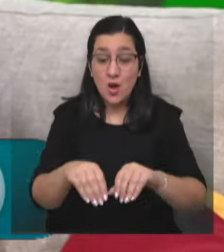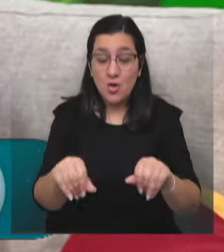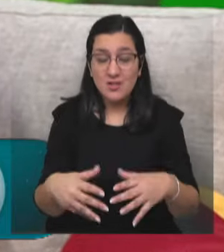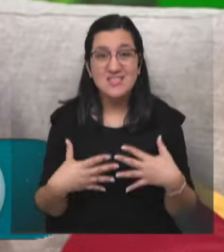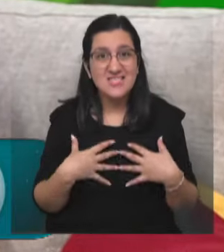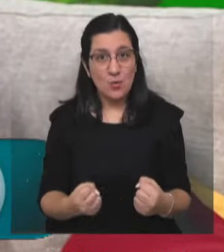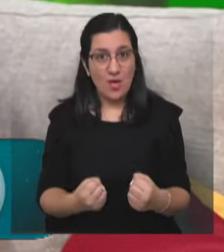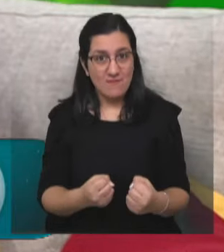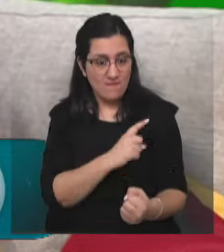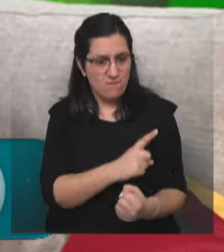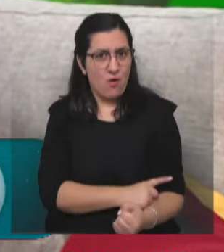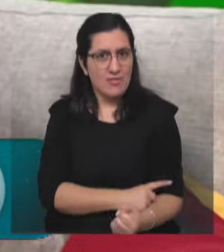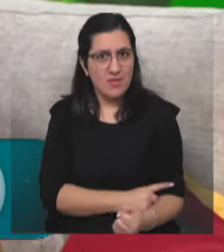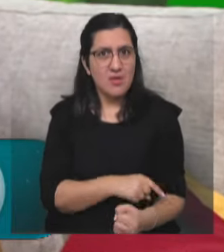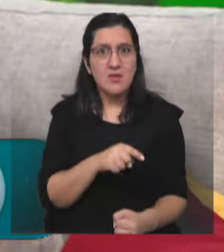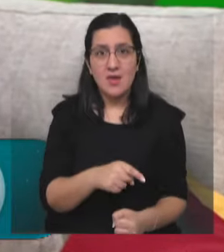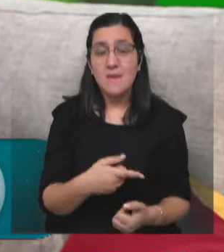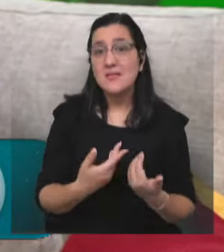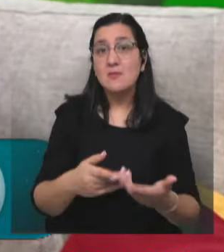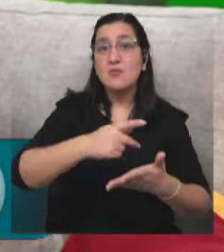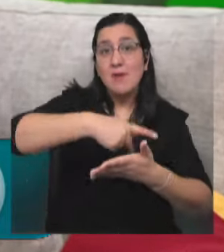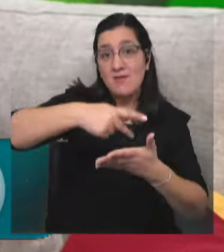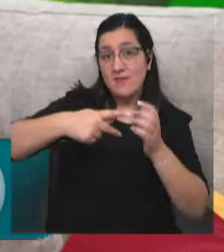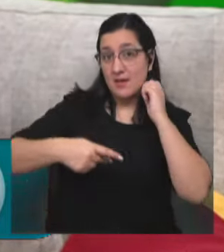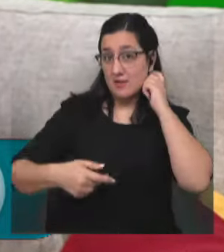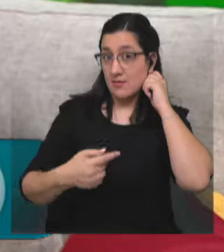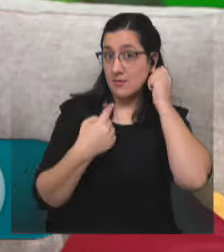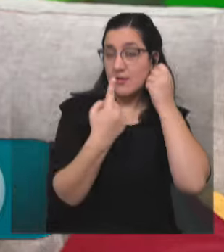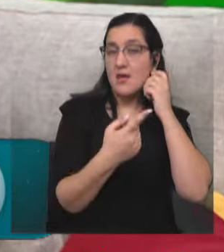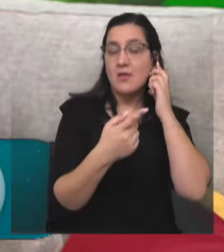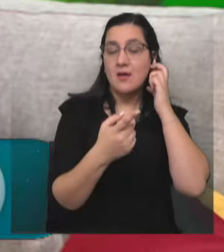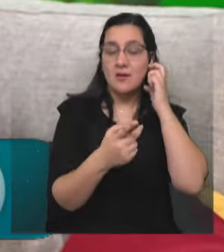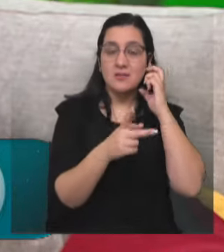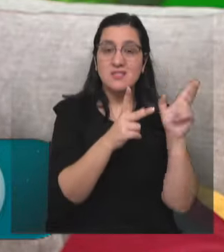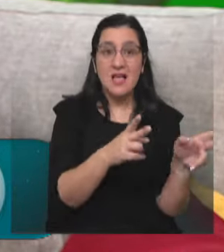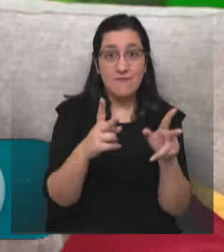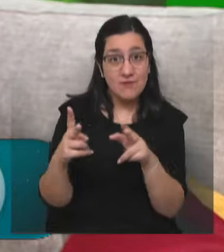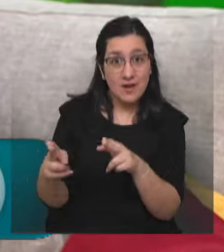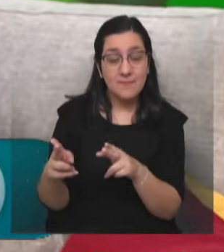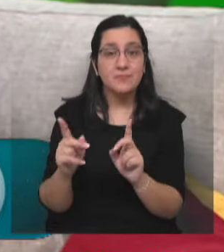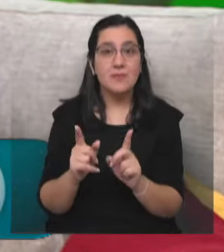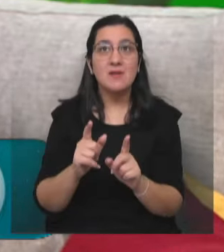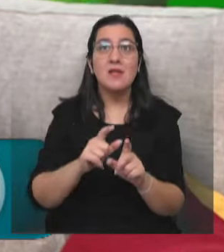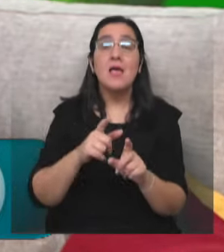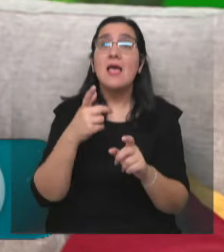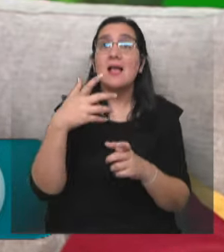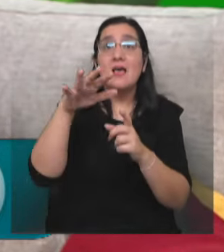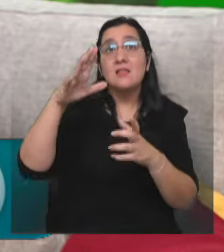empezamos a planificar lo que es cada zafra en su momento, cada estación